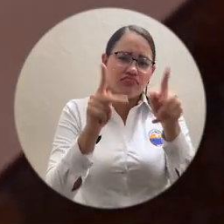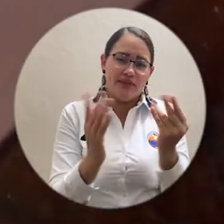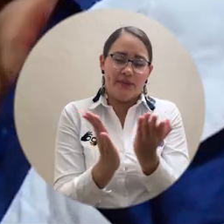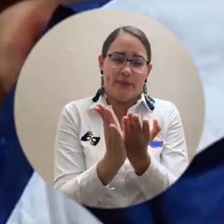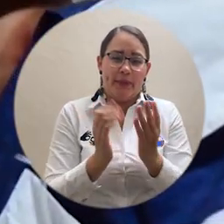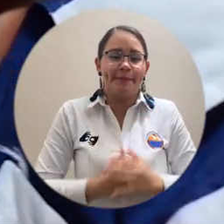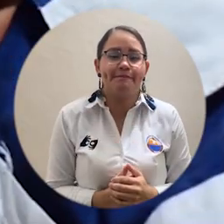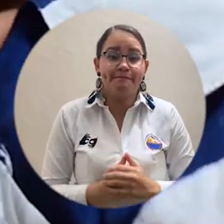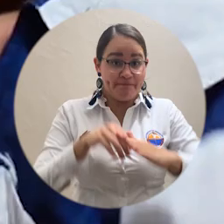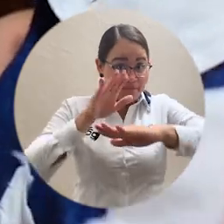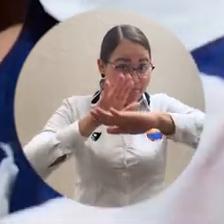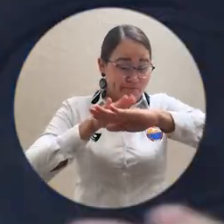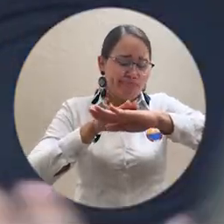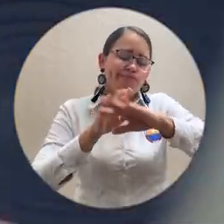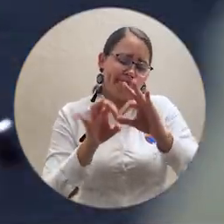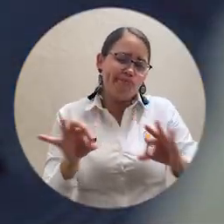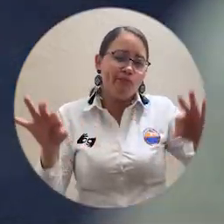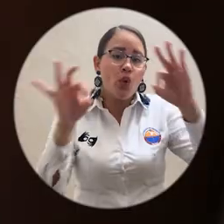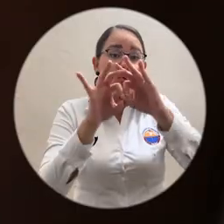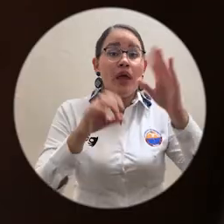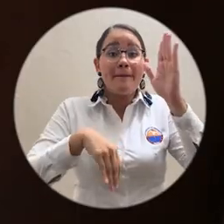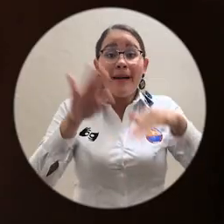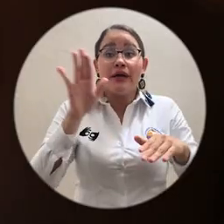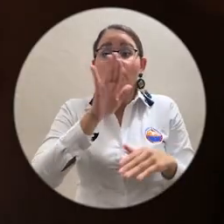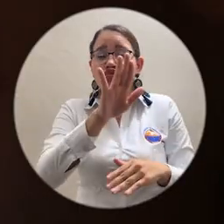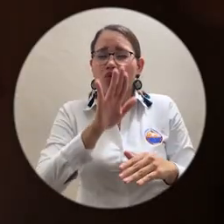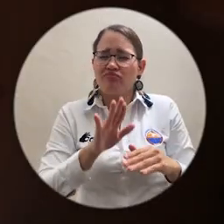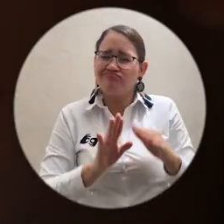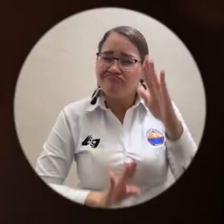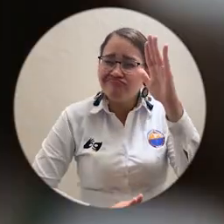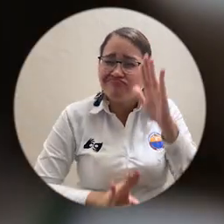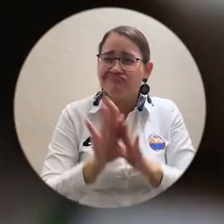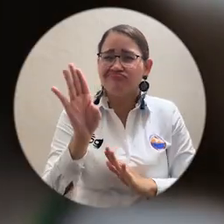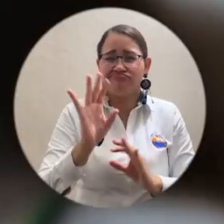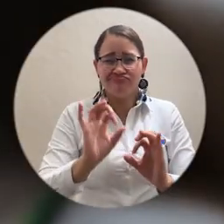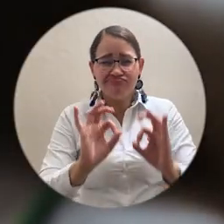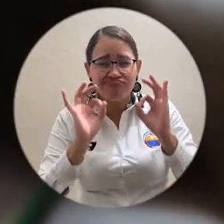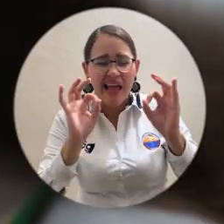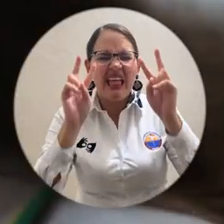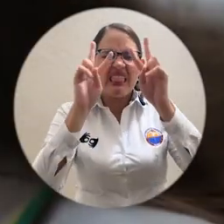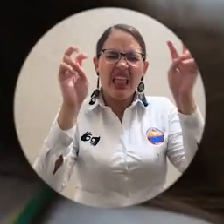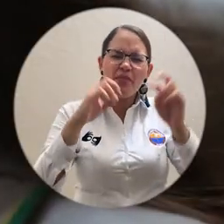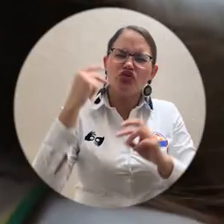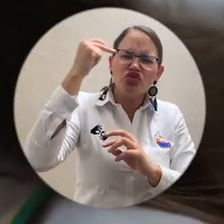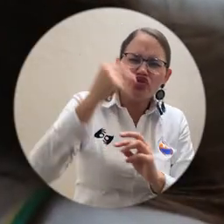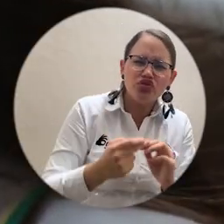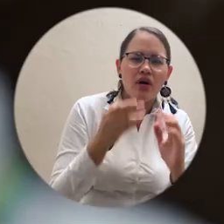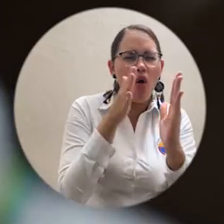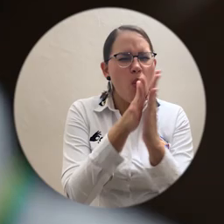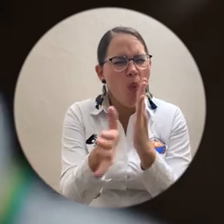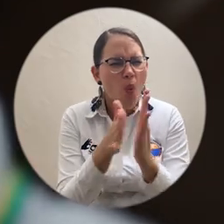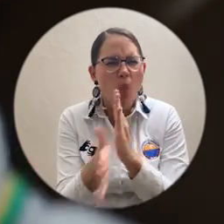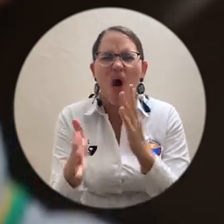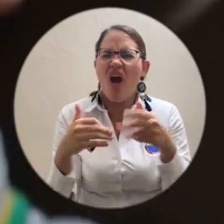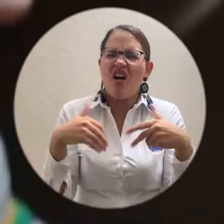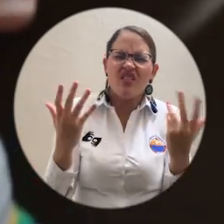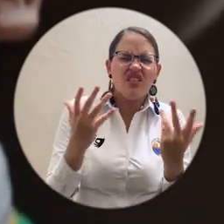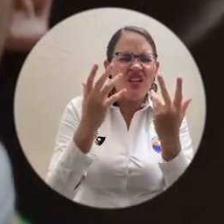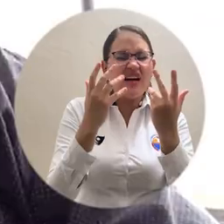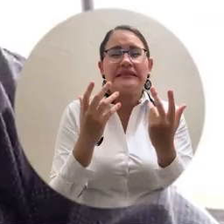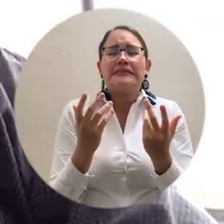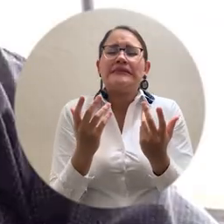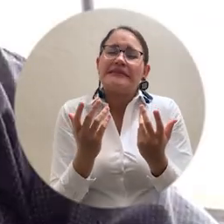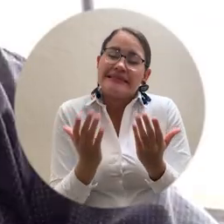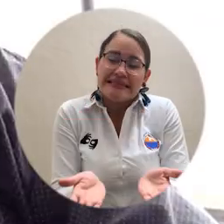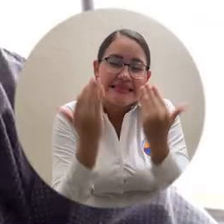adecuado de una narrativa que sirva a la educación, pues siempre ayudará a fortalecer los procesos educativos. Por